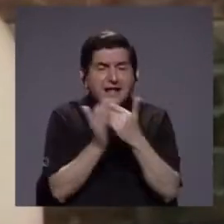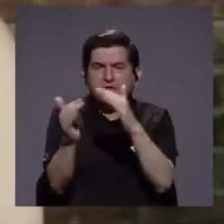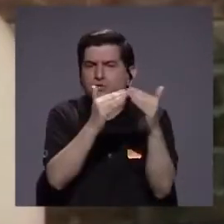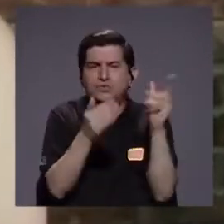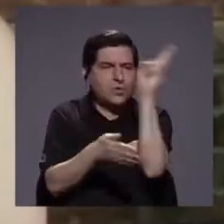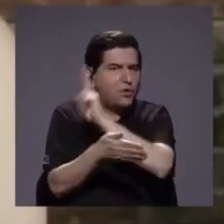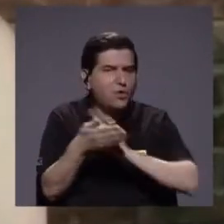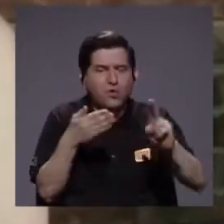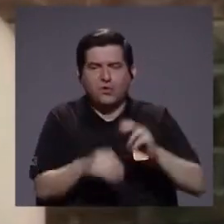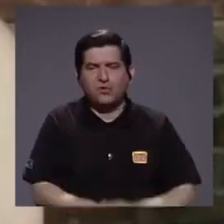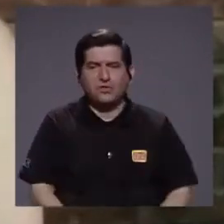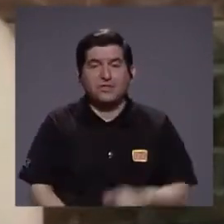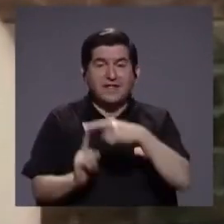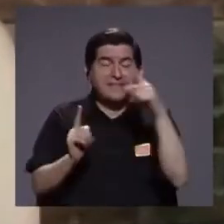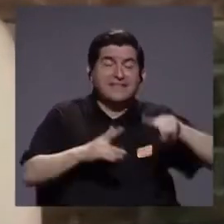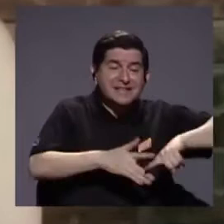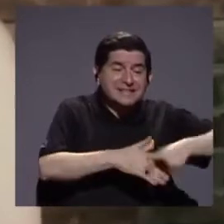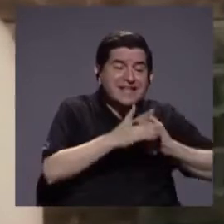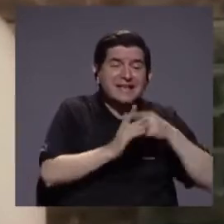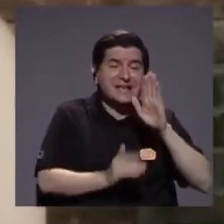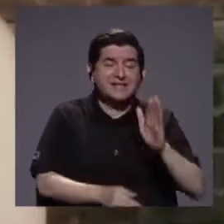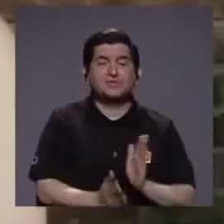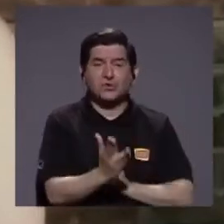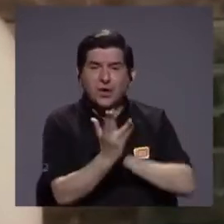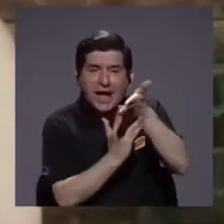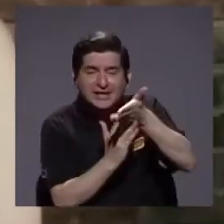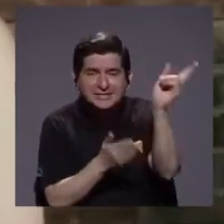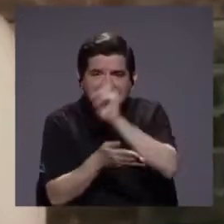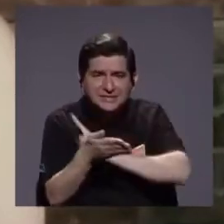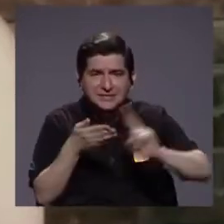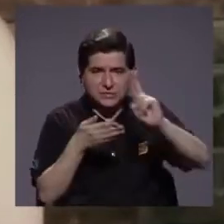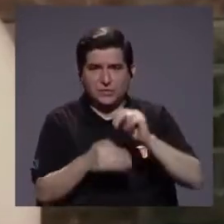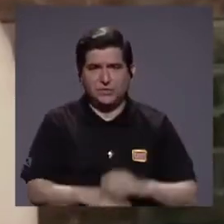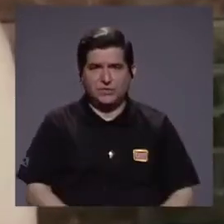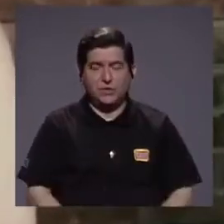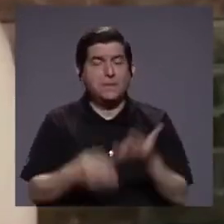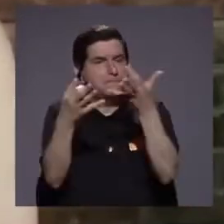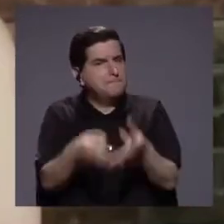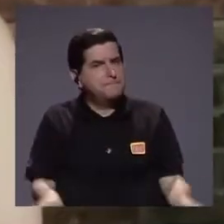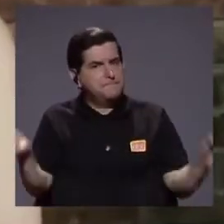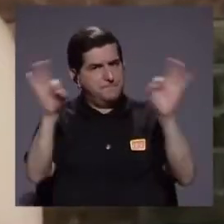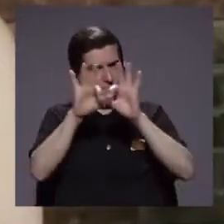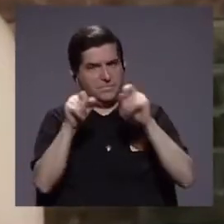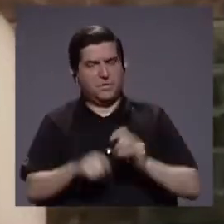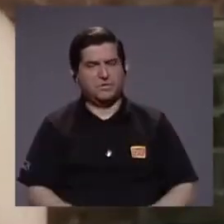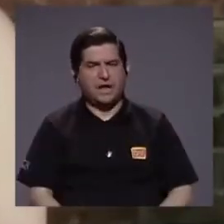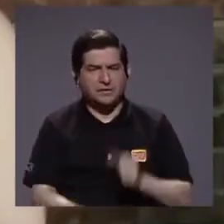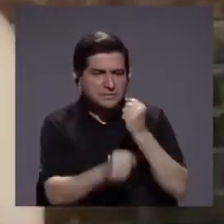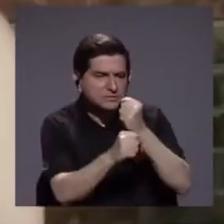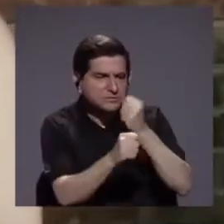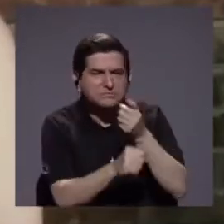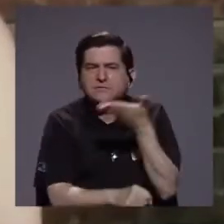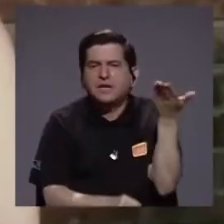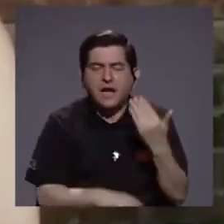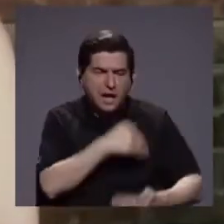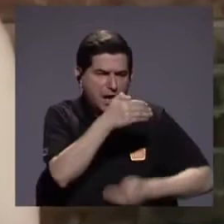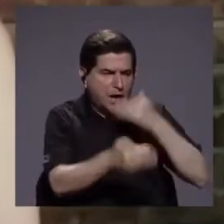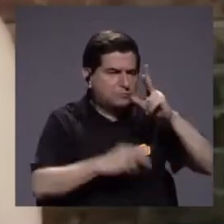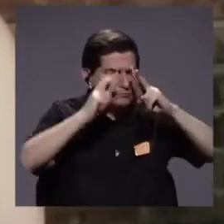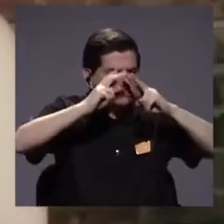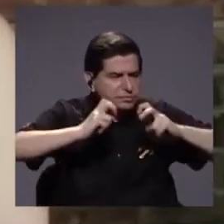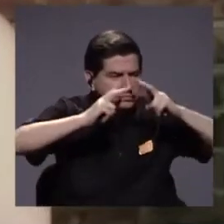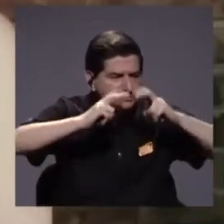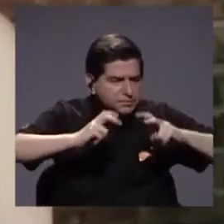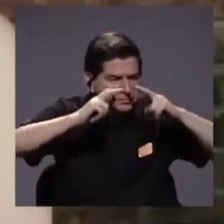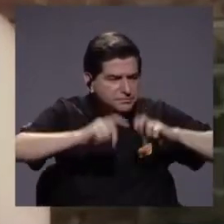comunidad universitaria desde el inicio de su ingreso en la institución. Por eso es importante elaborar un proceso de análisis